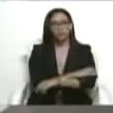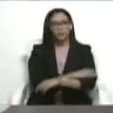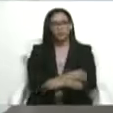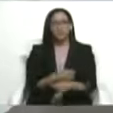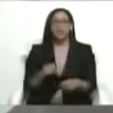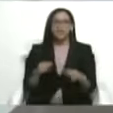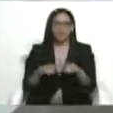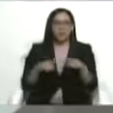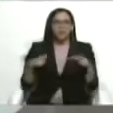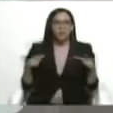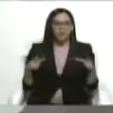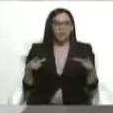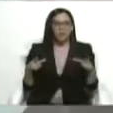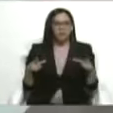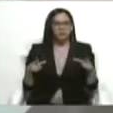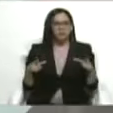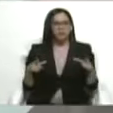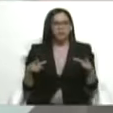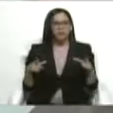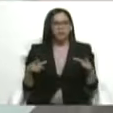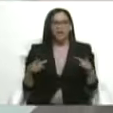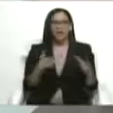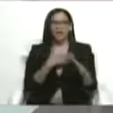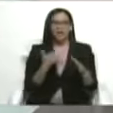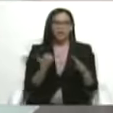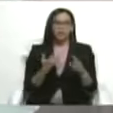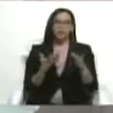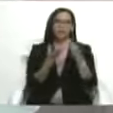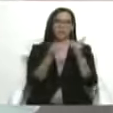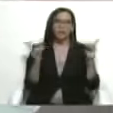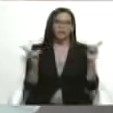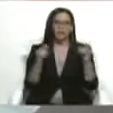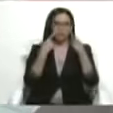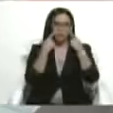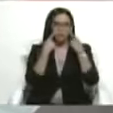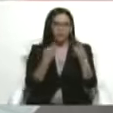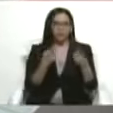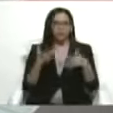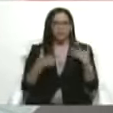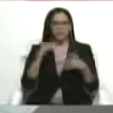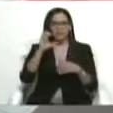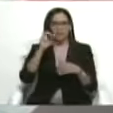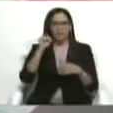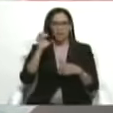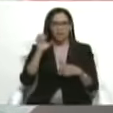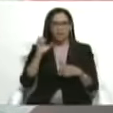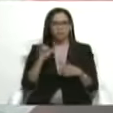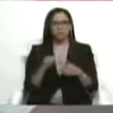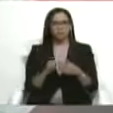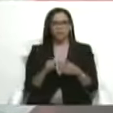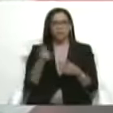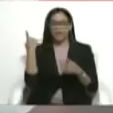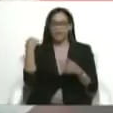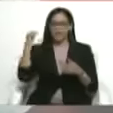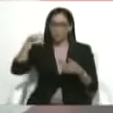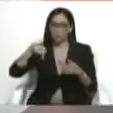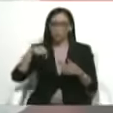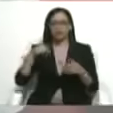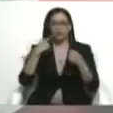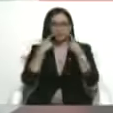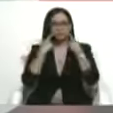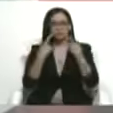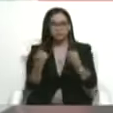su gran mayoría han optado por la vía democrática, lo estamos viendo con los actos del CNE. Ayer y hoy han sido